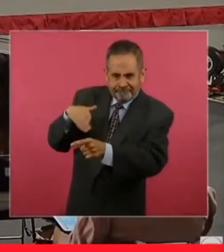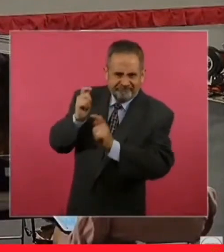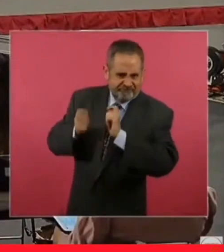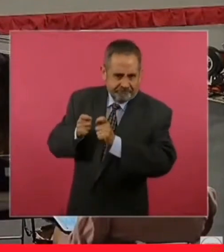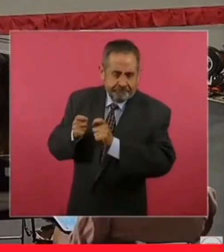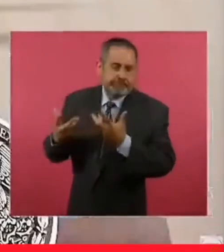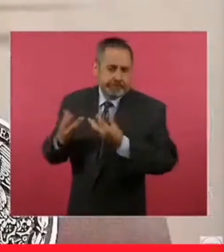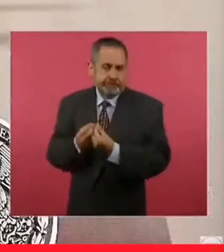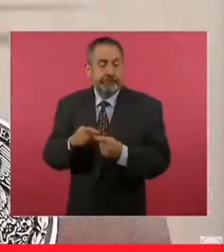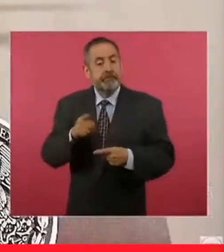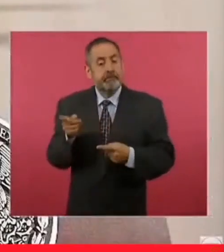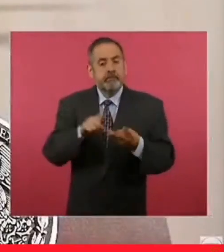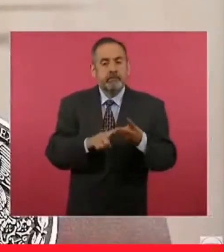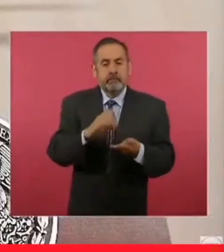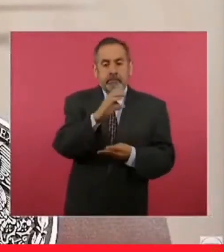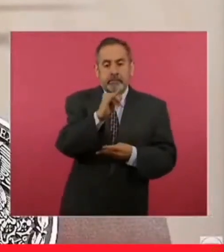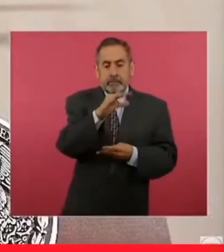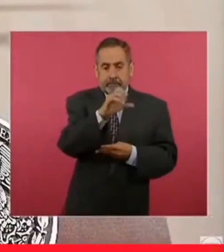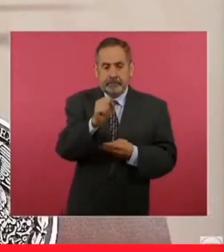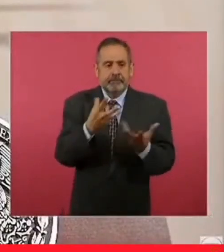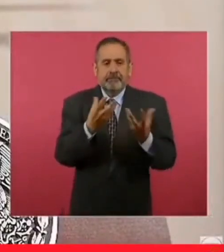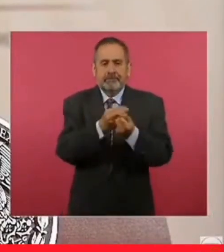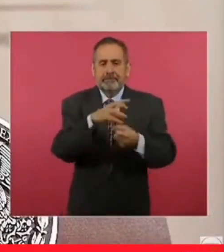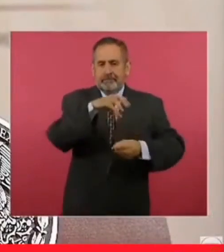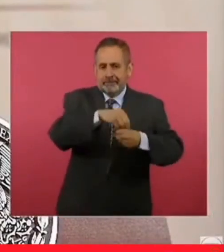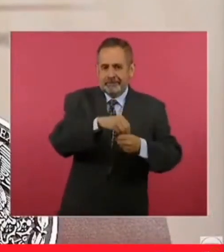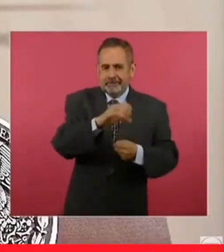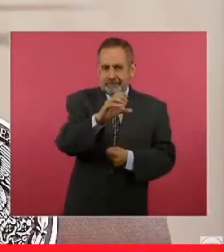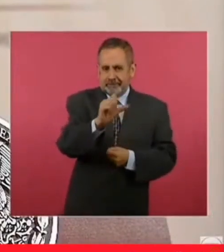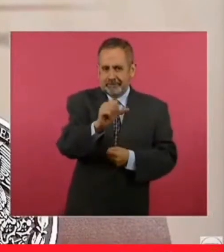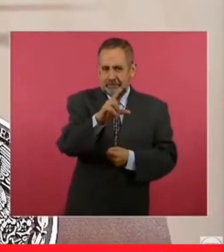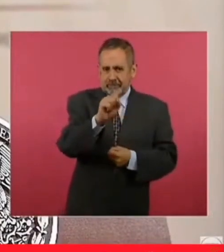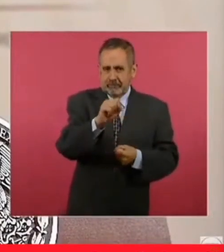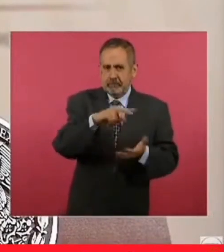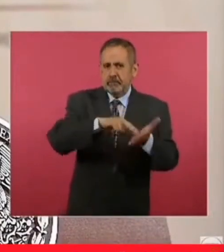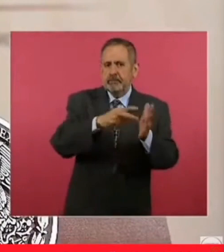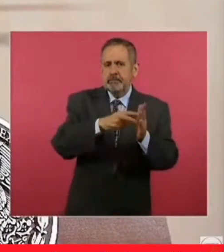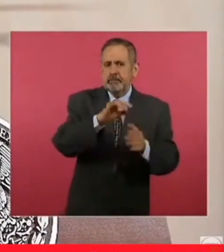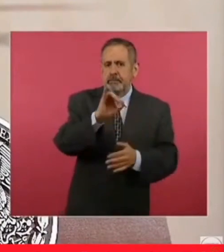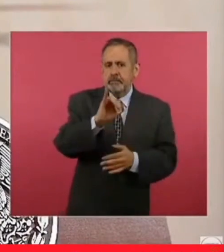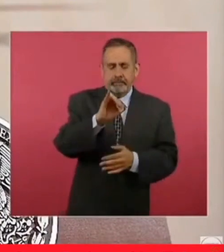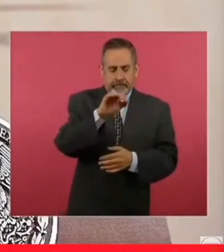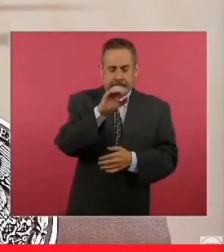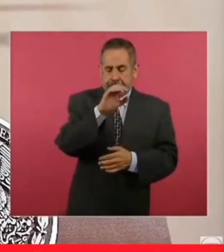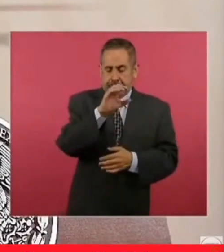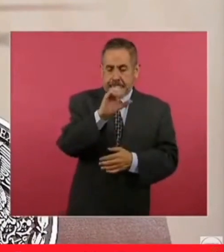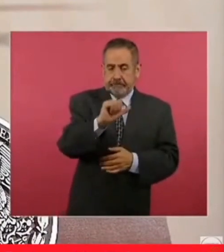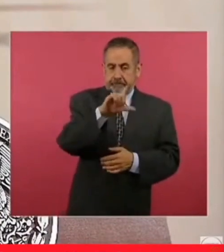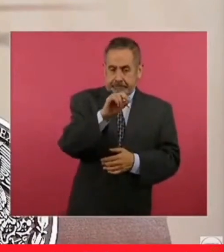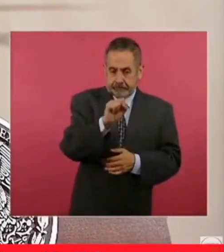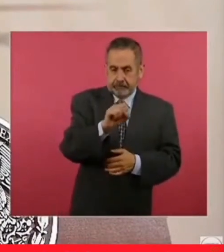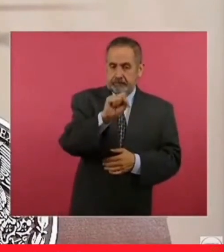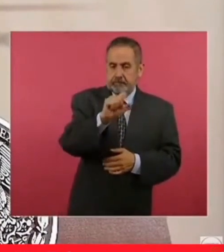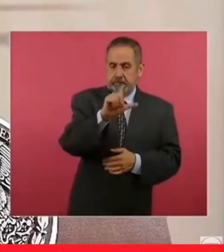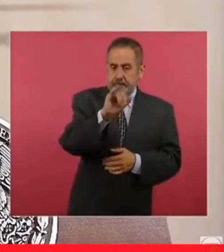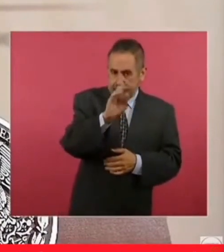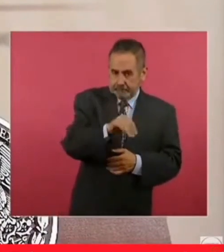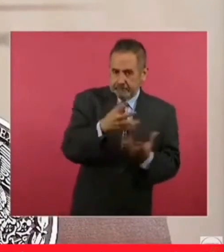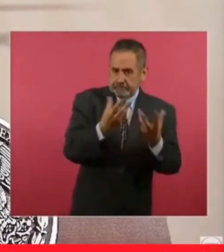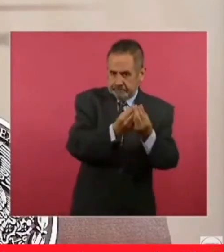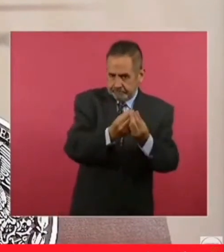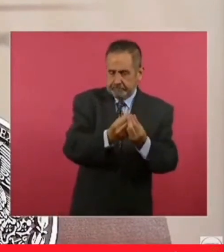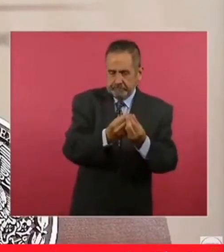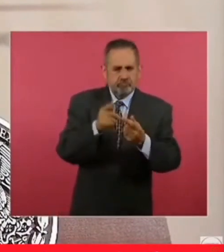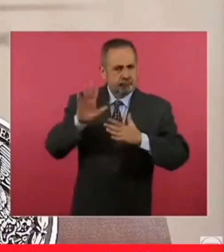Trabaja la empresa CICSA, que es parte del grupo Carso, del ingeniero Slim, que es quien se comprometió y ofreció al reforzamiento de toda esta